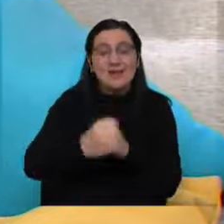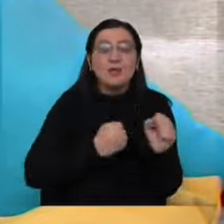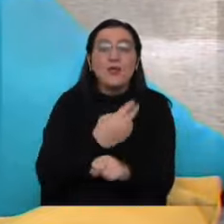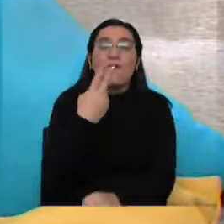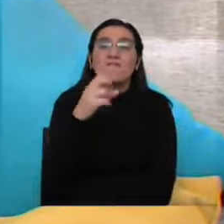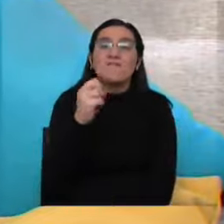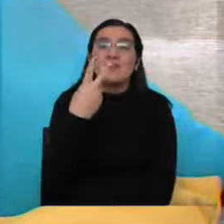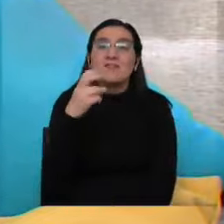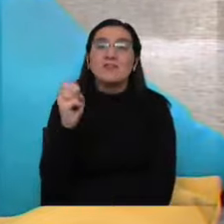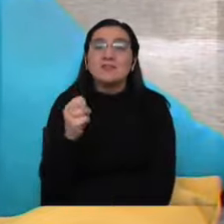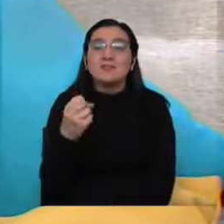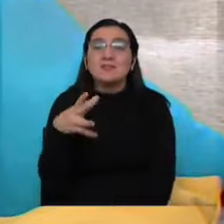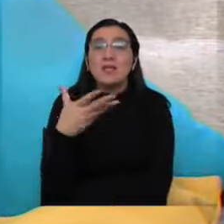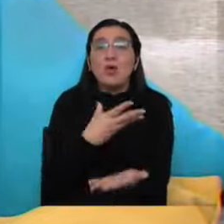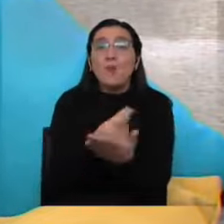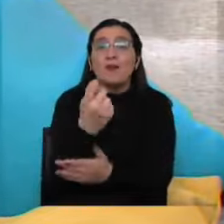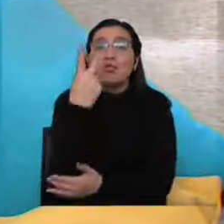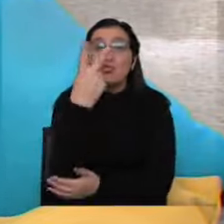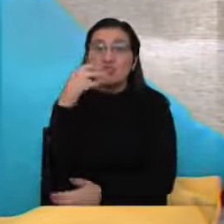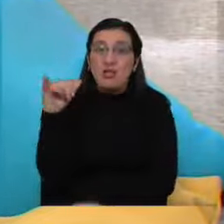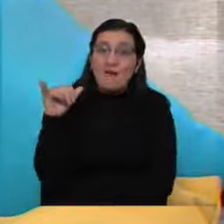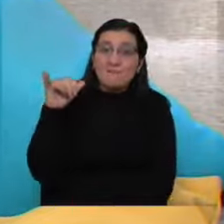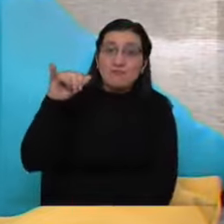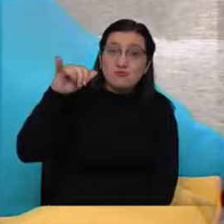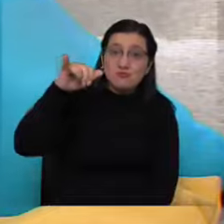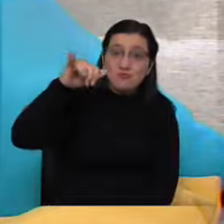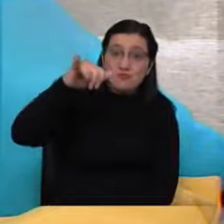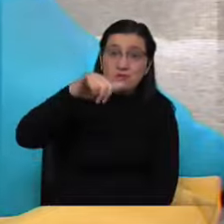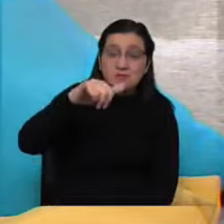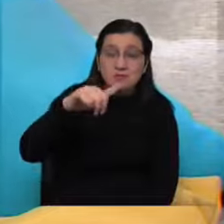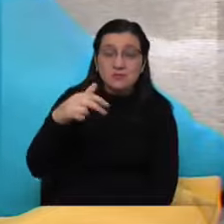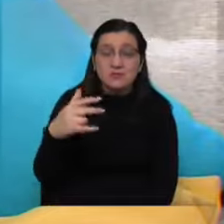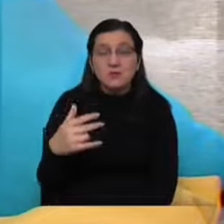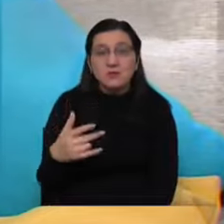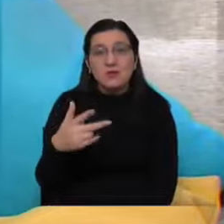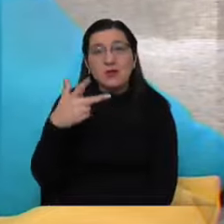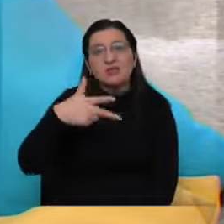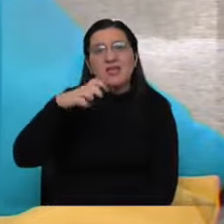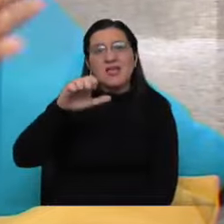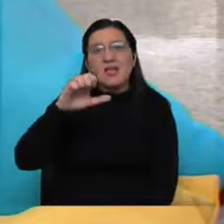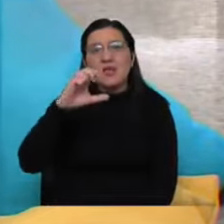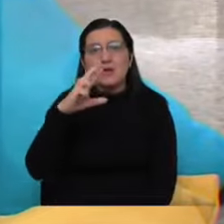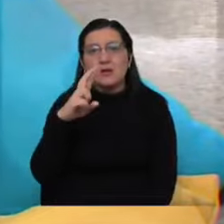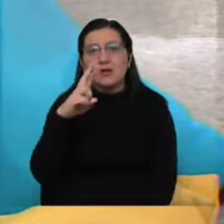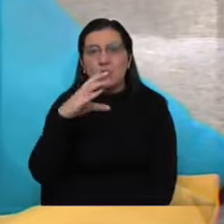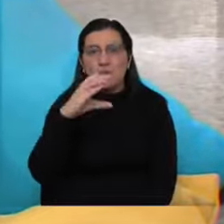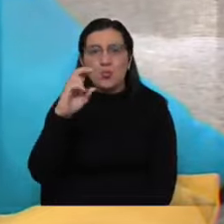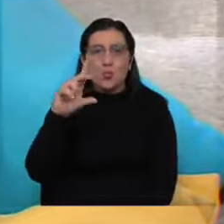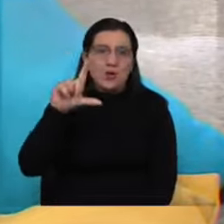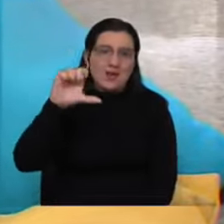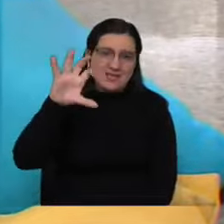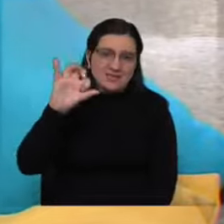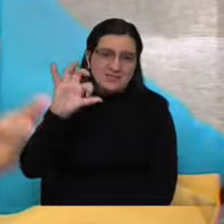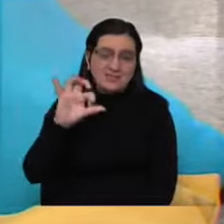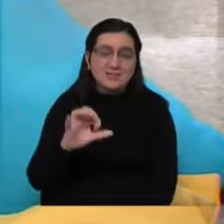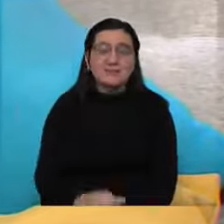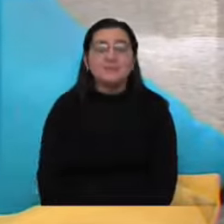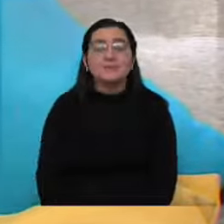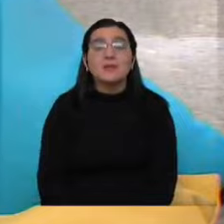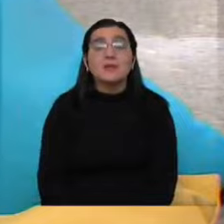compraron este dos aviones y los dos están dos aviones estaba gracias a asv uno de los programas de archivo que existen